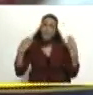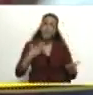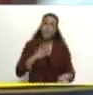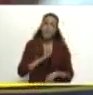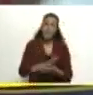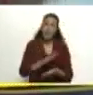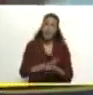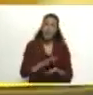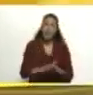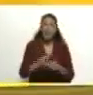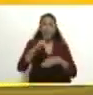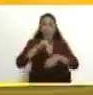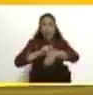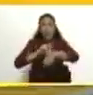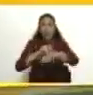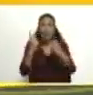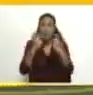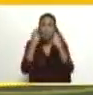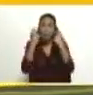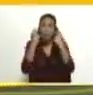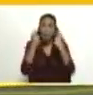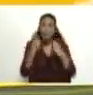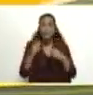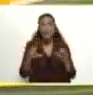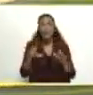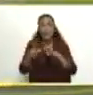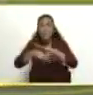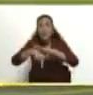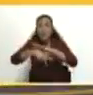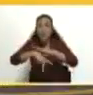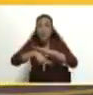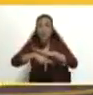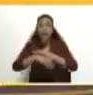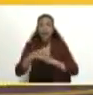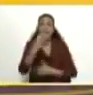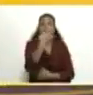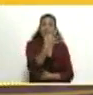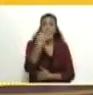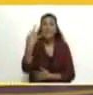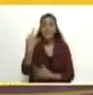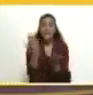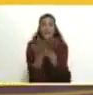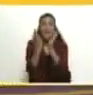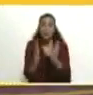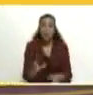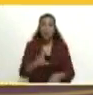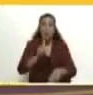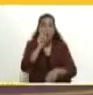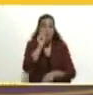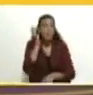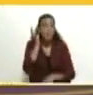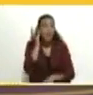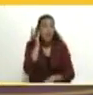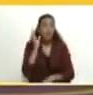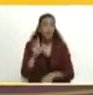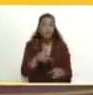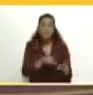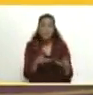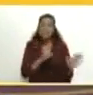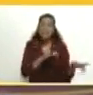esparcimiento. Un consultorio popular, un Simoncito con 33 estudiantes que están